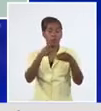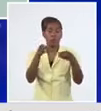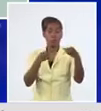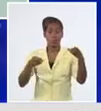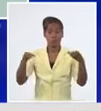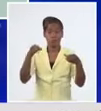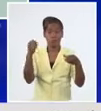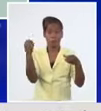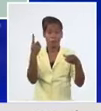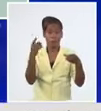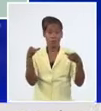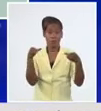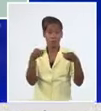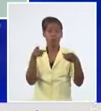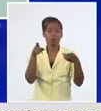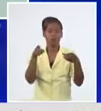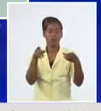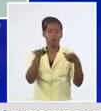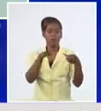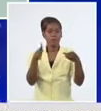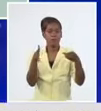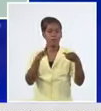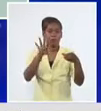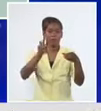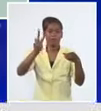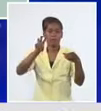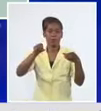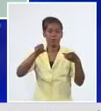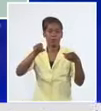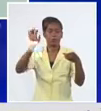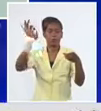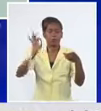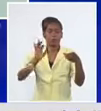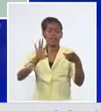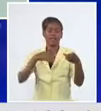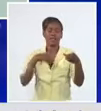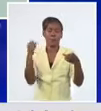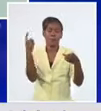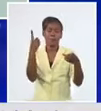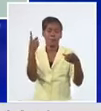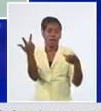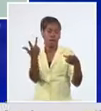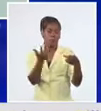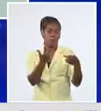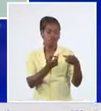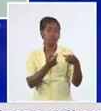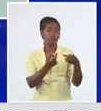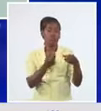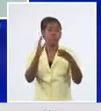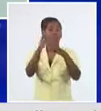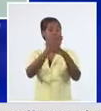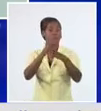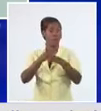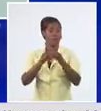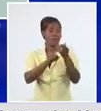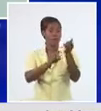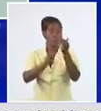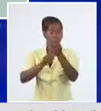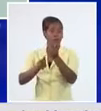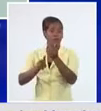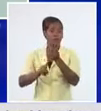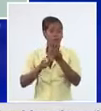43,6% de toda la población cubana se ha administrado al menos una primera dosis de las vacunas,